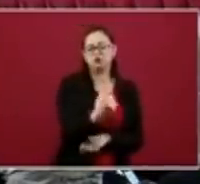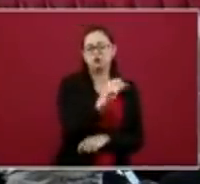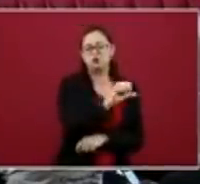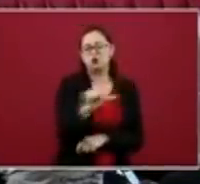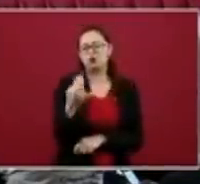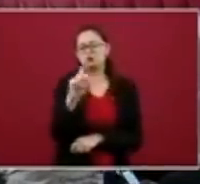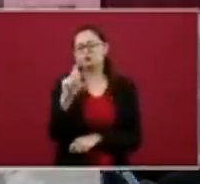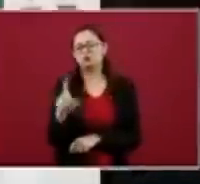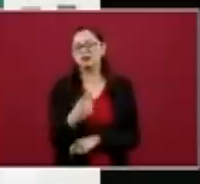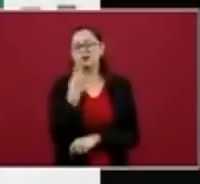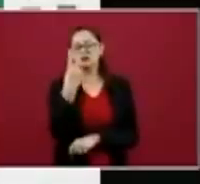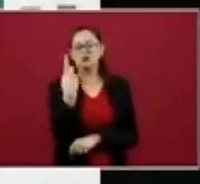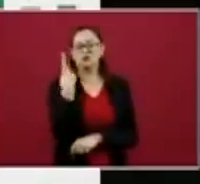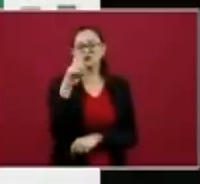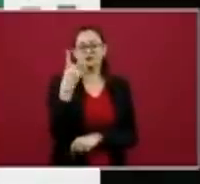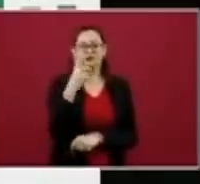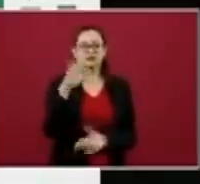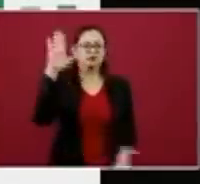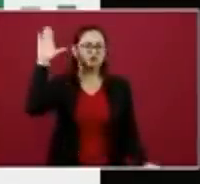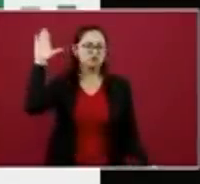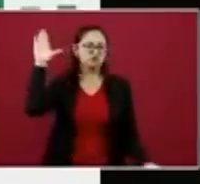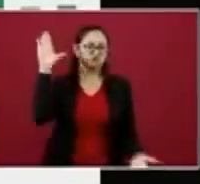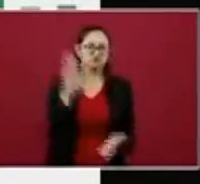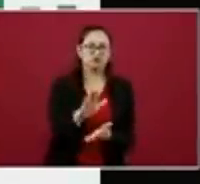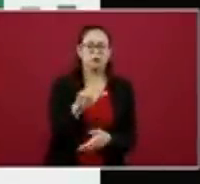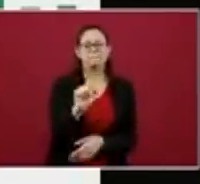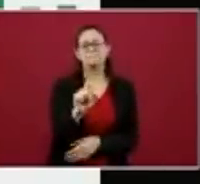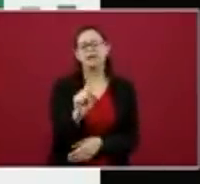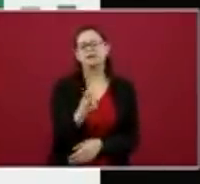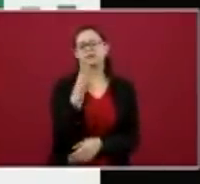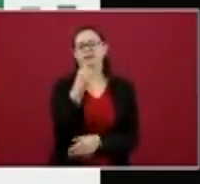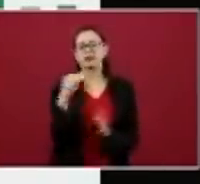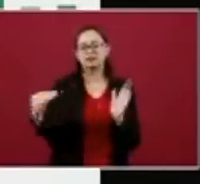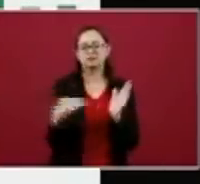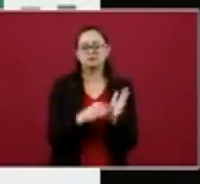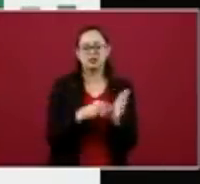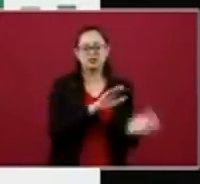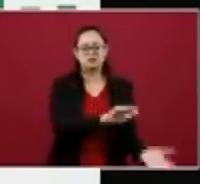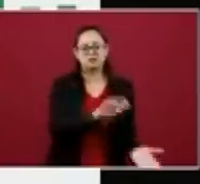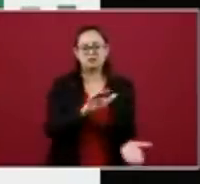diciembre, la disminución fue del orden de 23 mil barriles diarios.